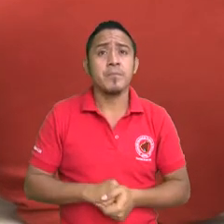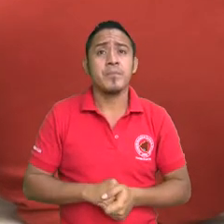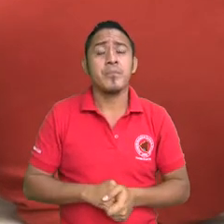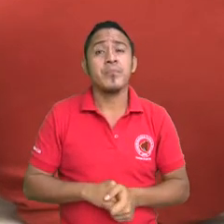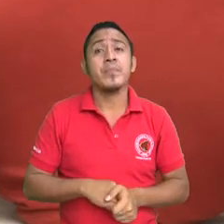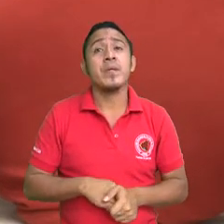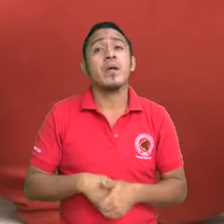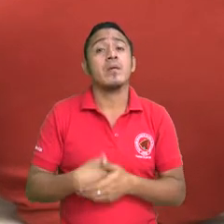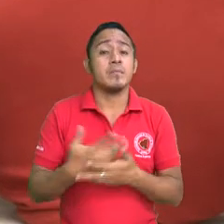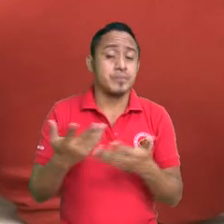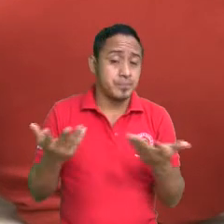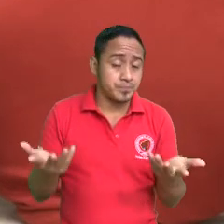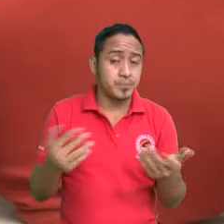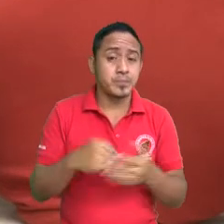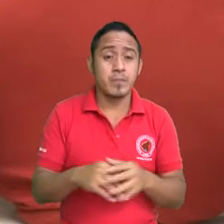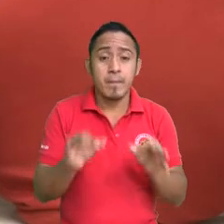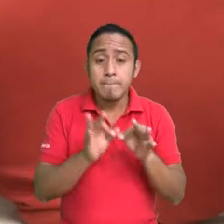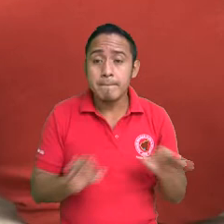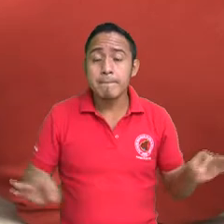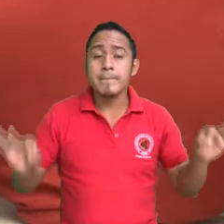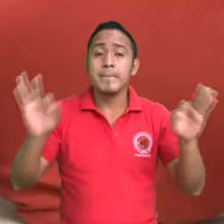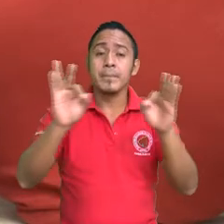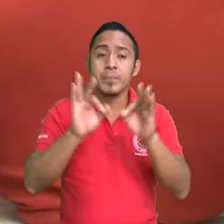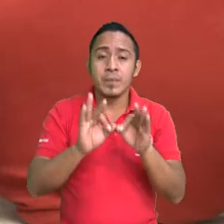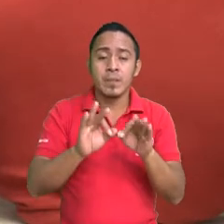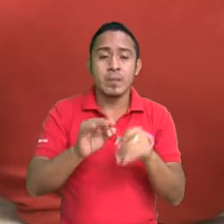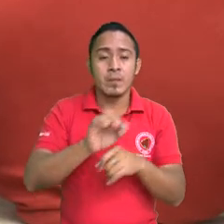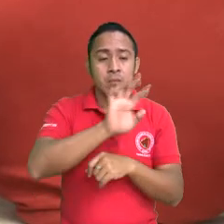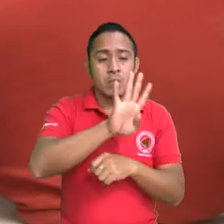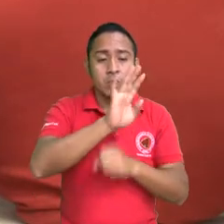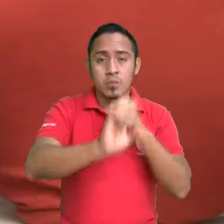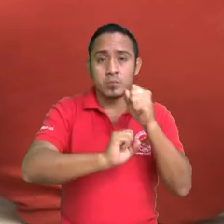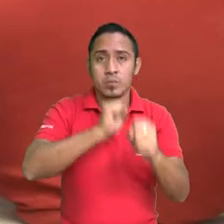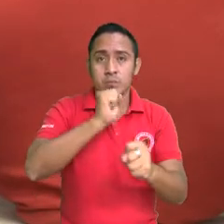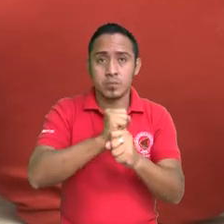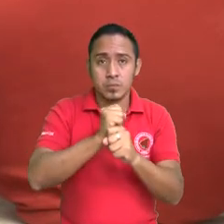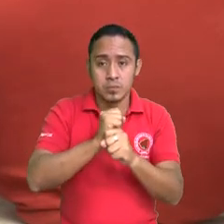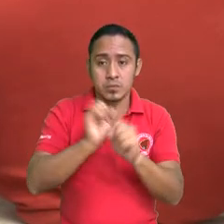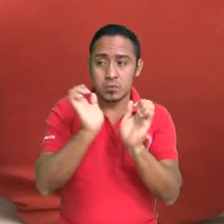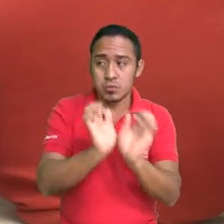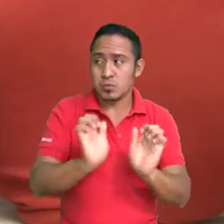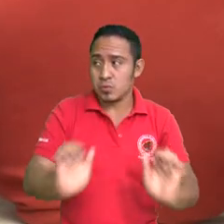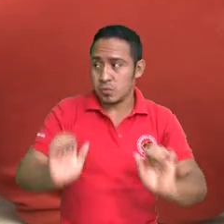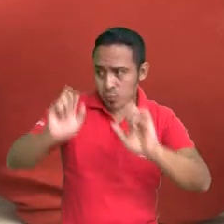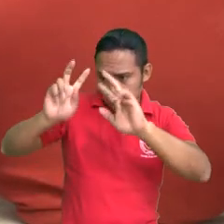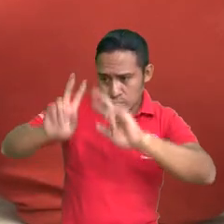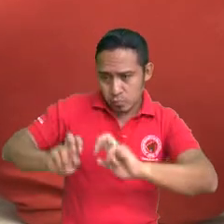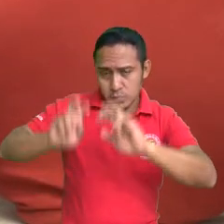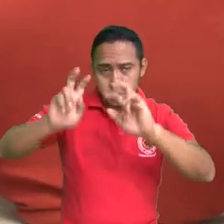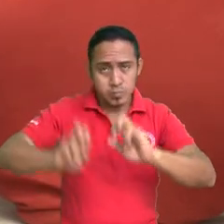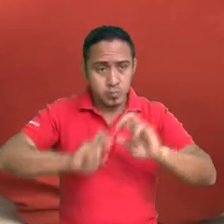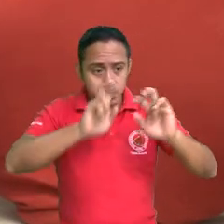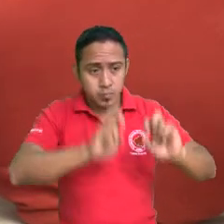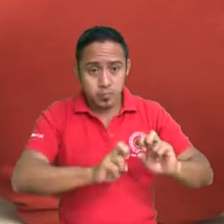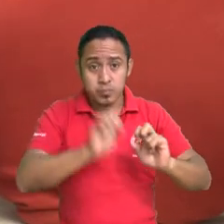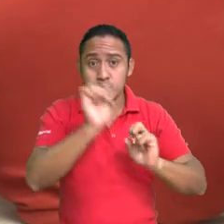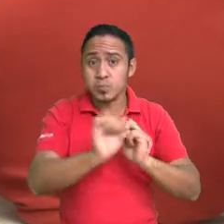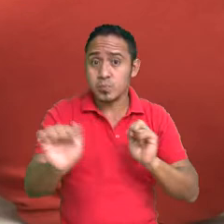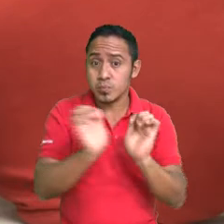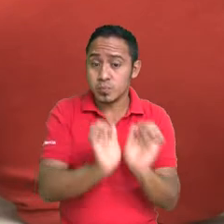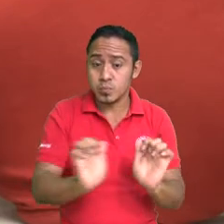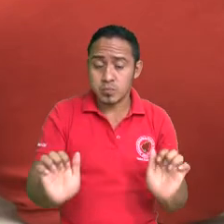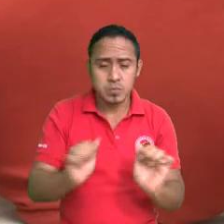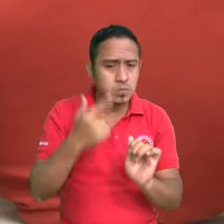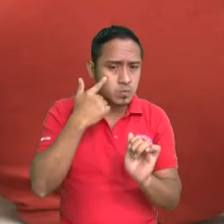Es importante en este caso que a partir de los 4 años evaluemos a los pacientes pediátricos y